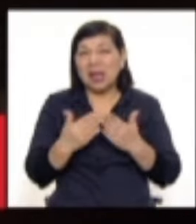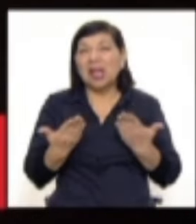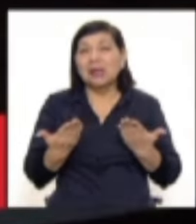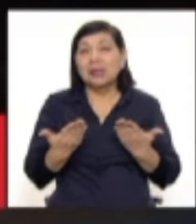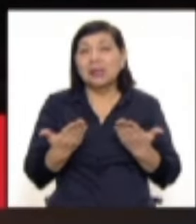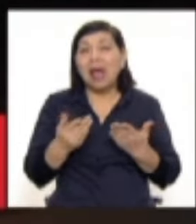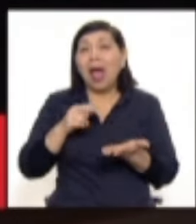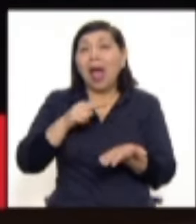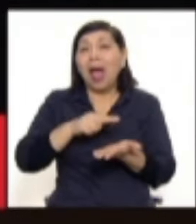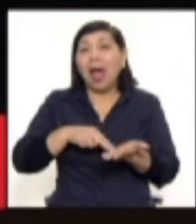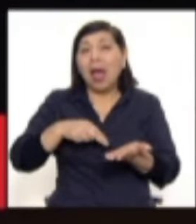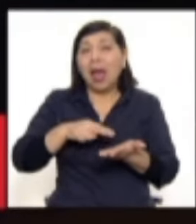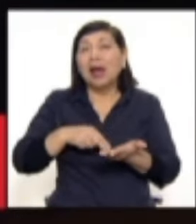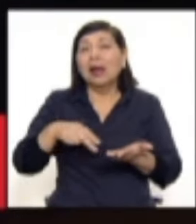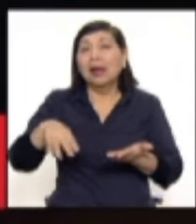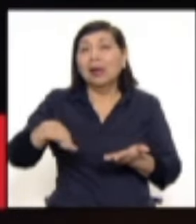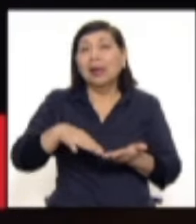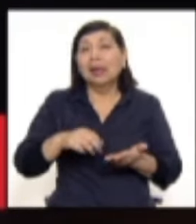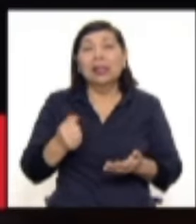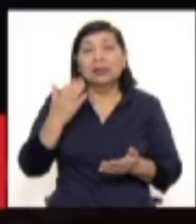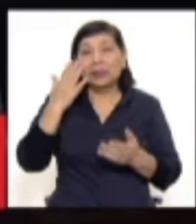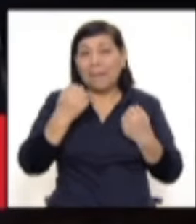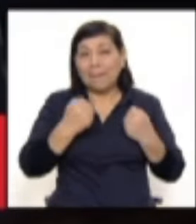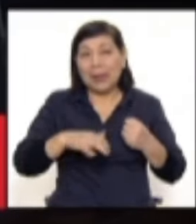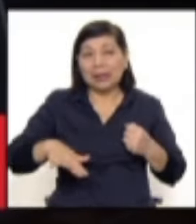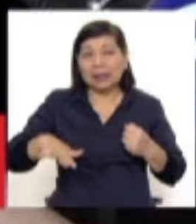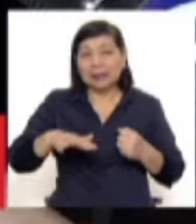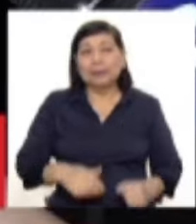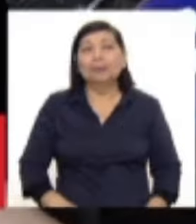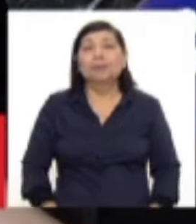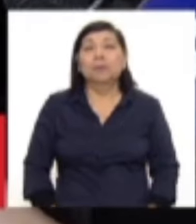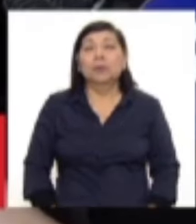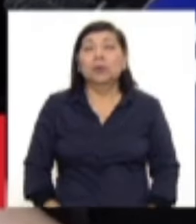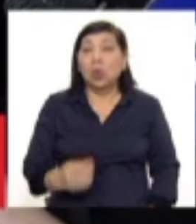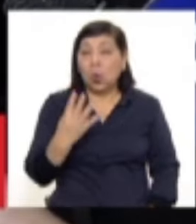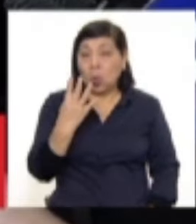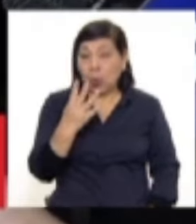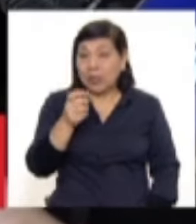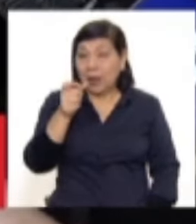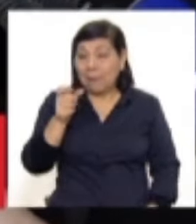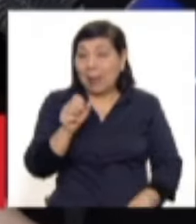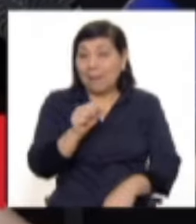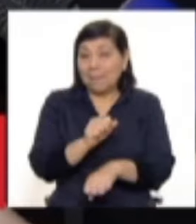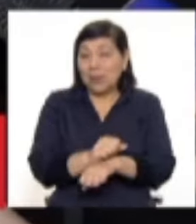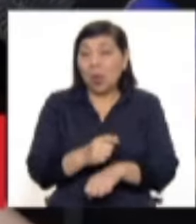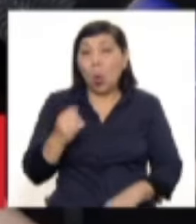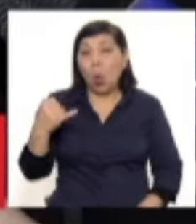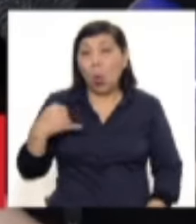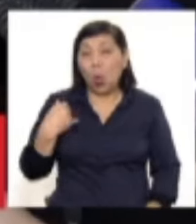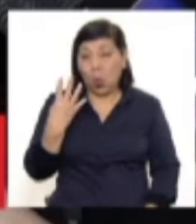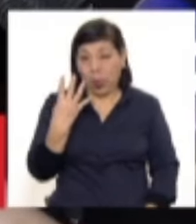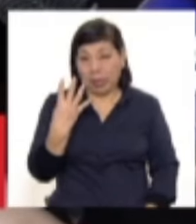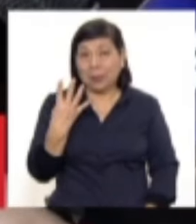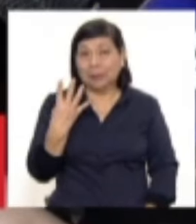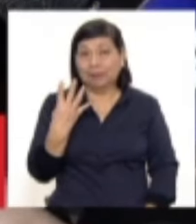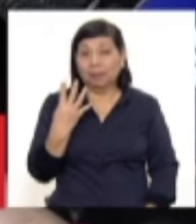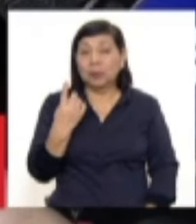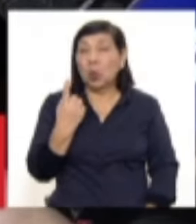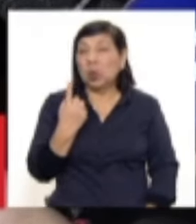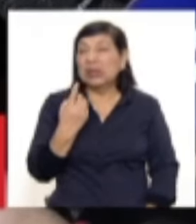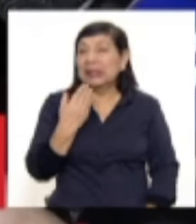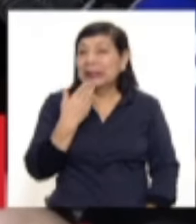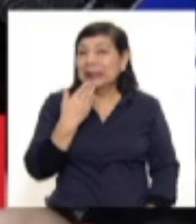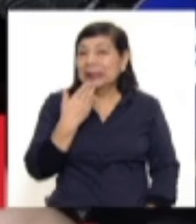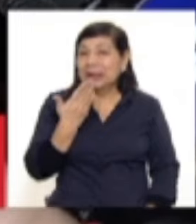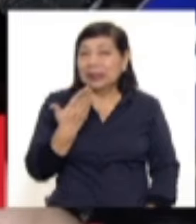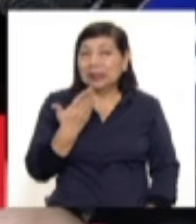que habían alquilado en el distrito de San Martín de Porres. Son cuatro personas detenidas, cuatro jóvenes. Uno ha